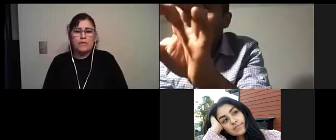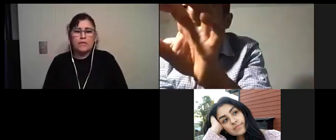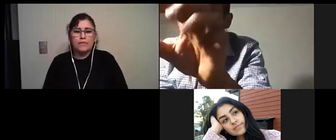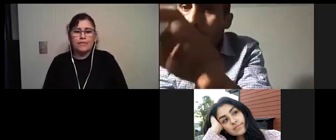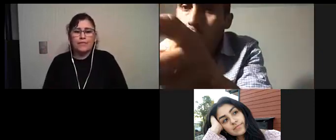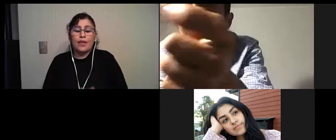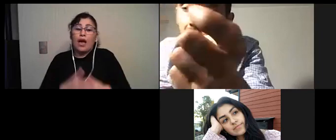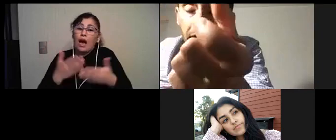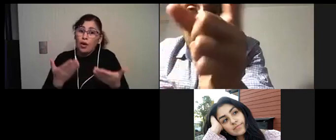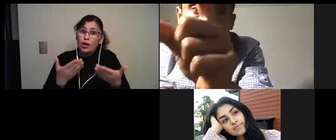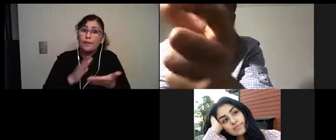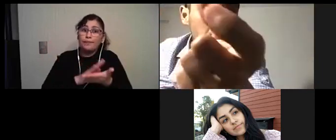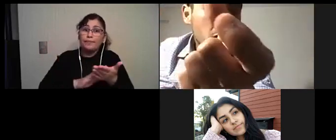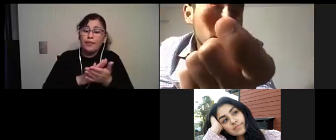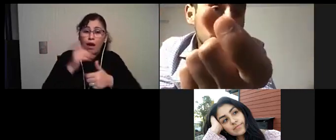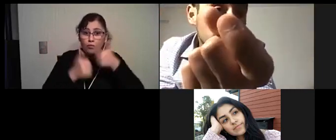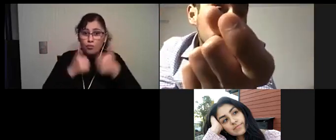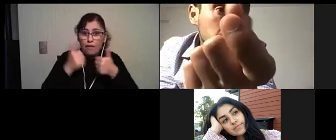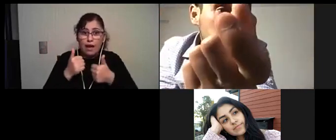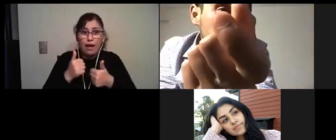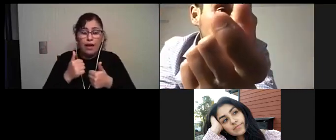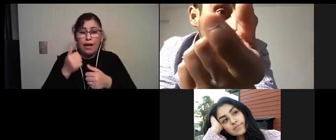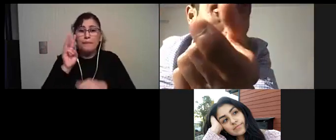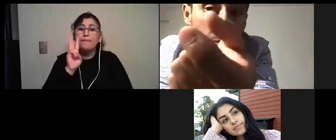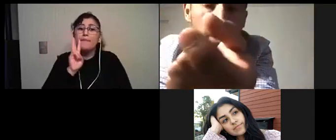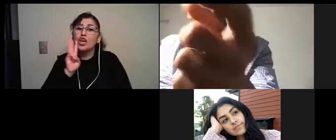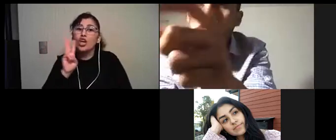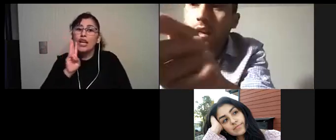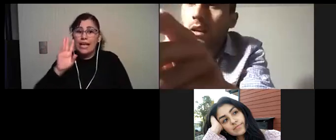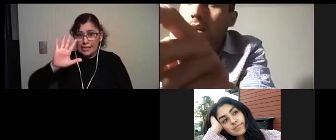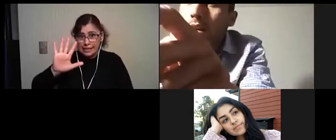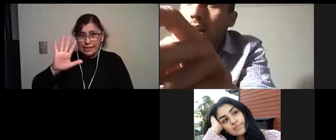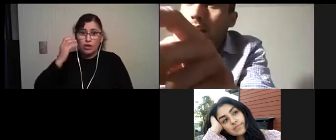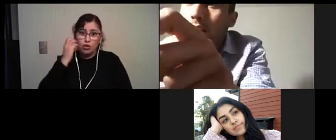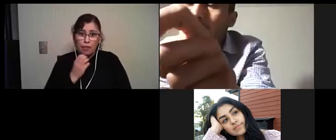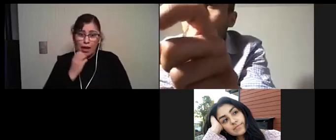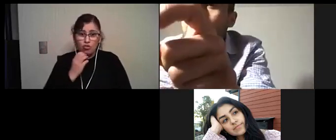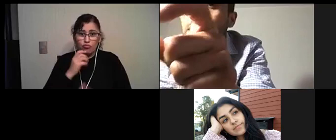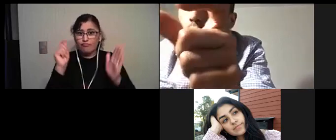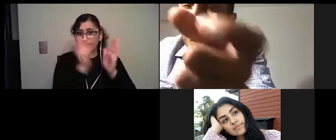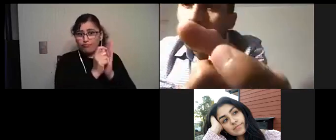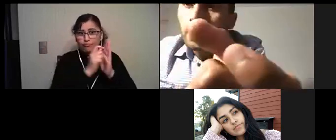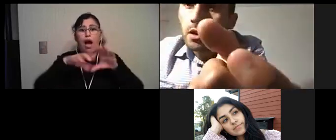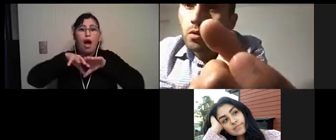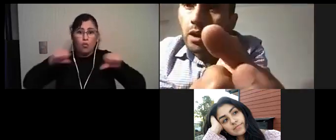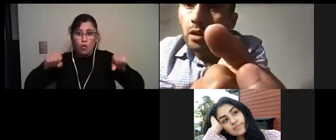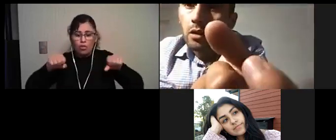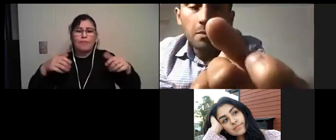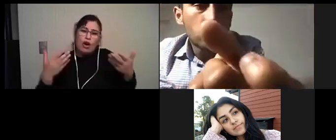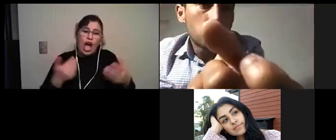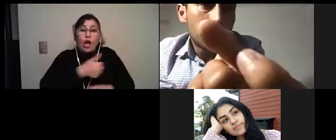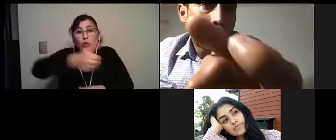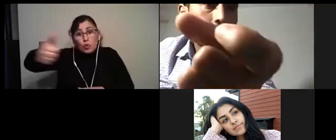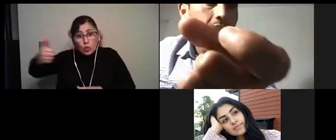Ahora, la prueba está fijada para el miércoles 5 de mayo, ¿ya? Si todos están de acuerdo,